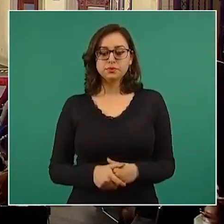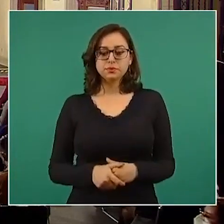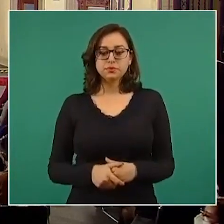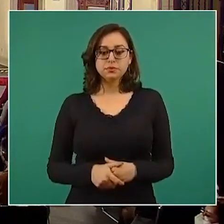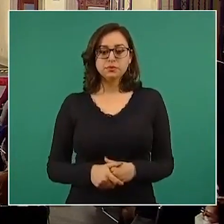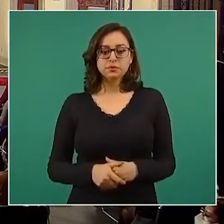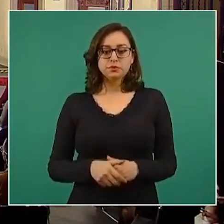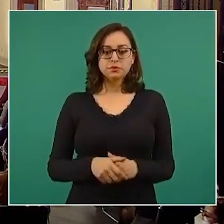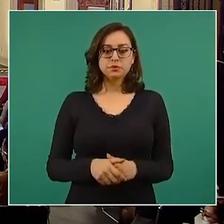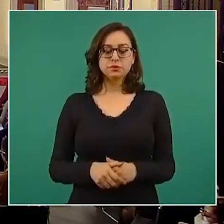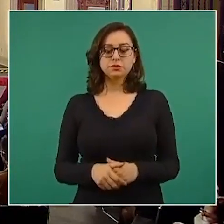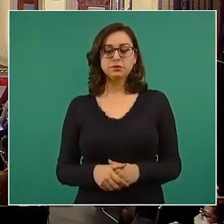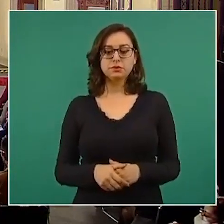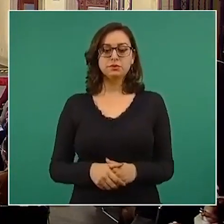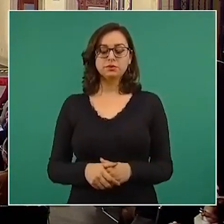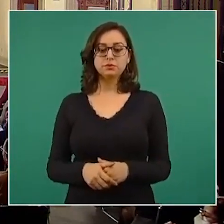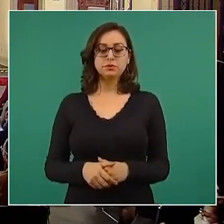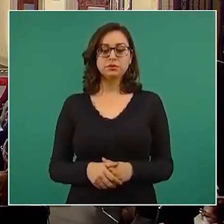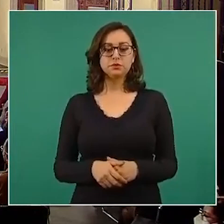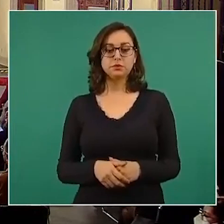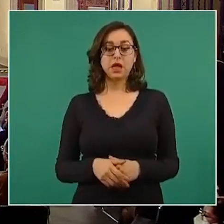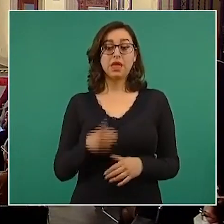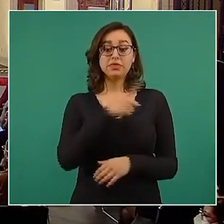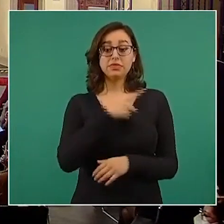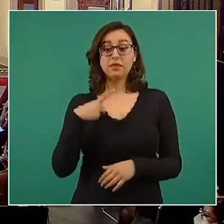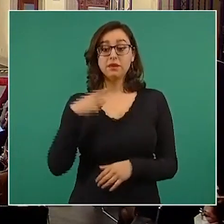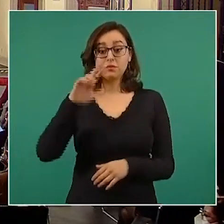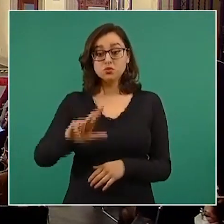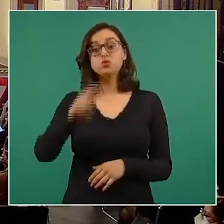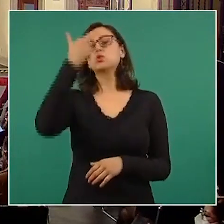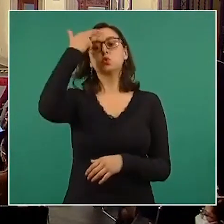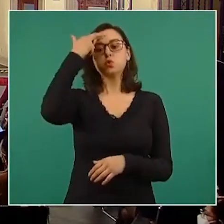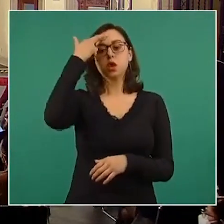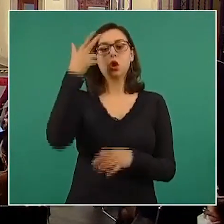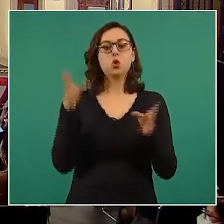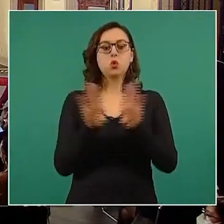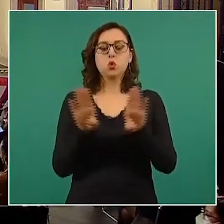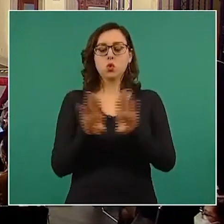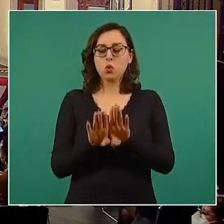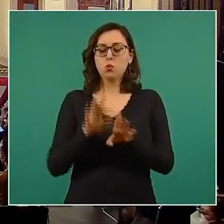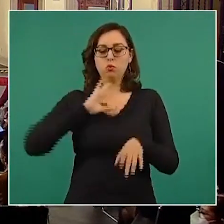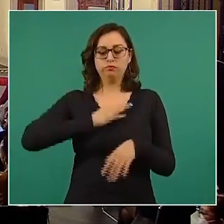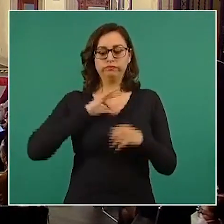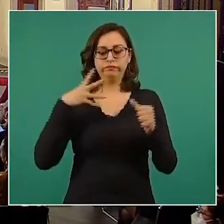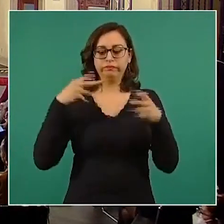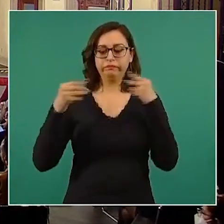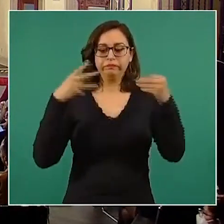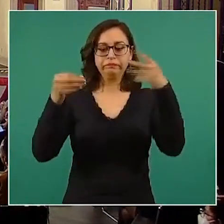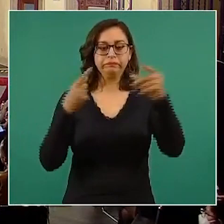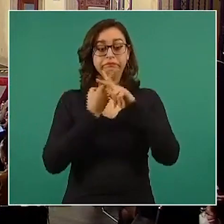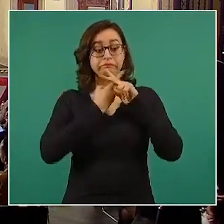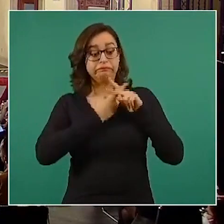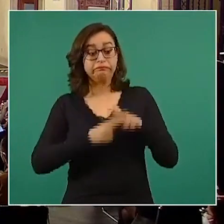recordando los pilares del proceso de preparación y respuesta